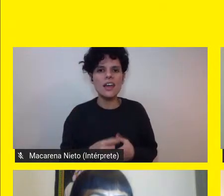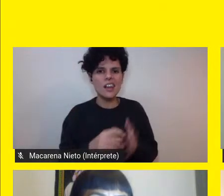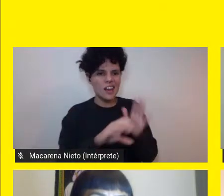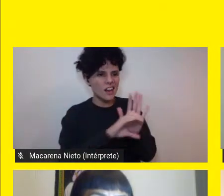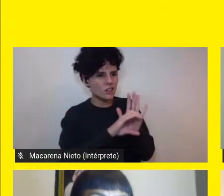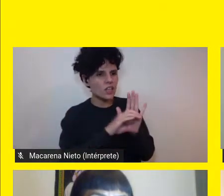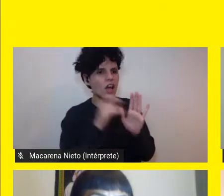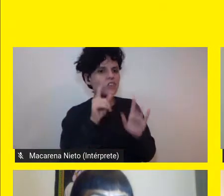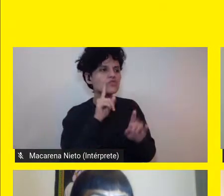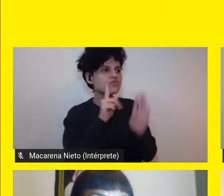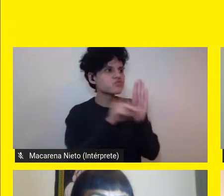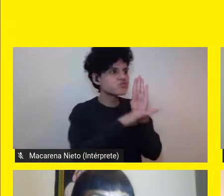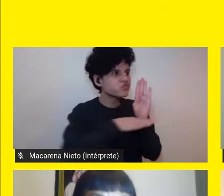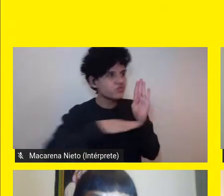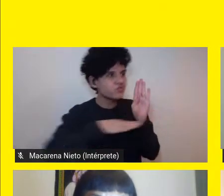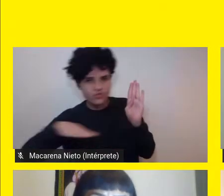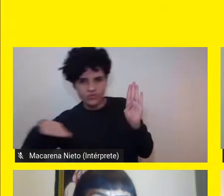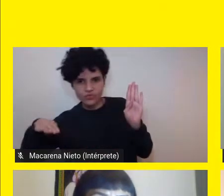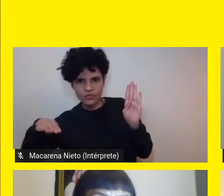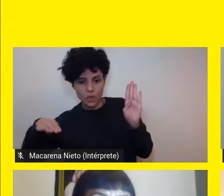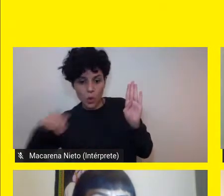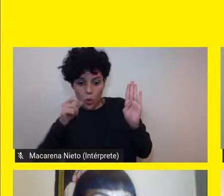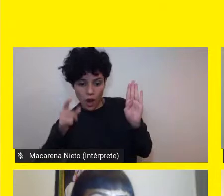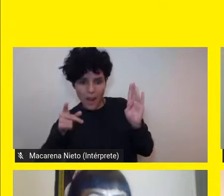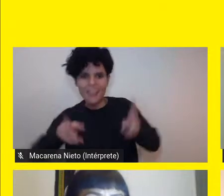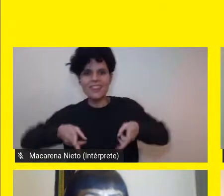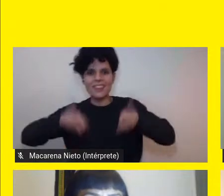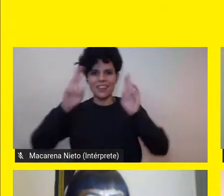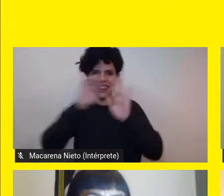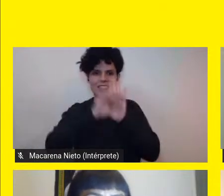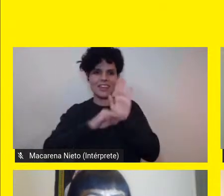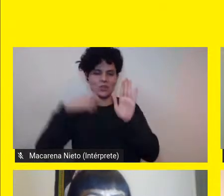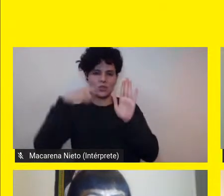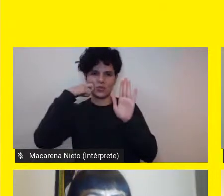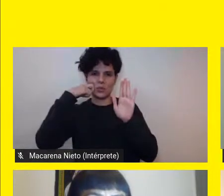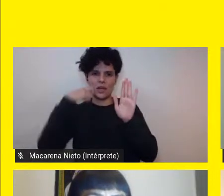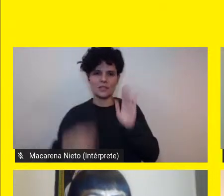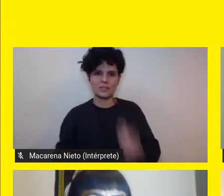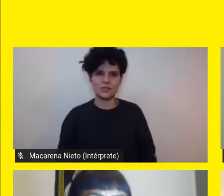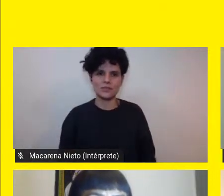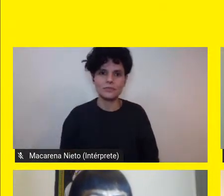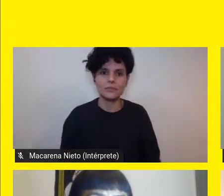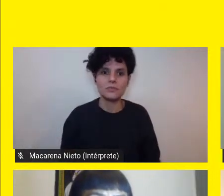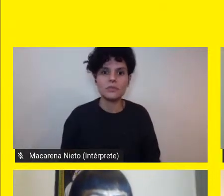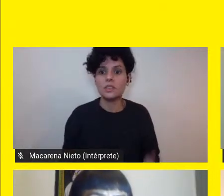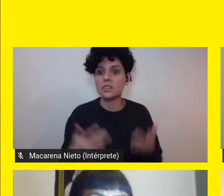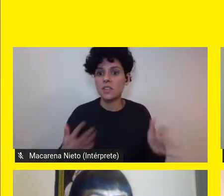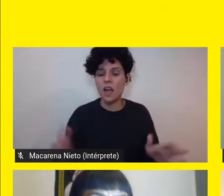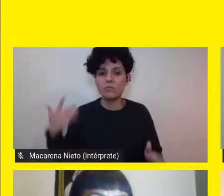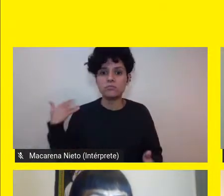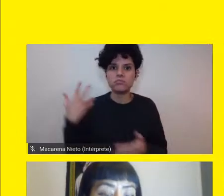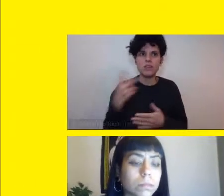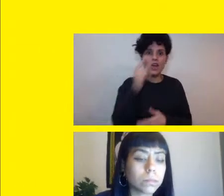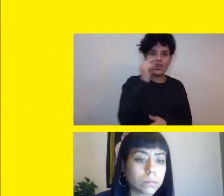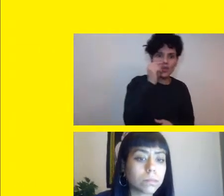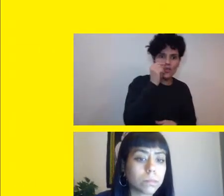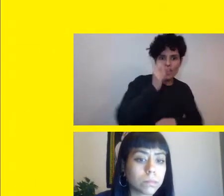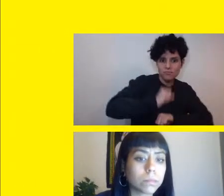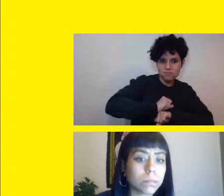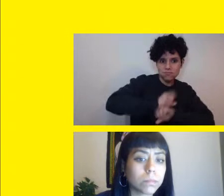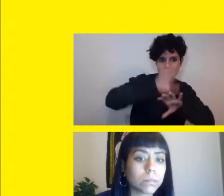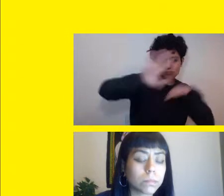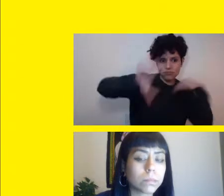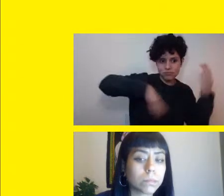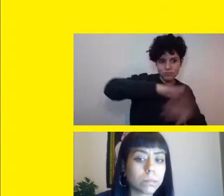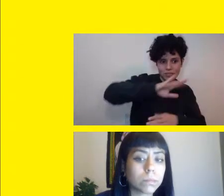constitución sea el de los derechos humanos, ¿no? En el intertanto nos ha quedado demostrado con el estallido que el